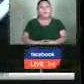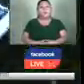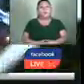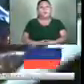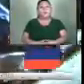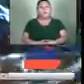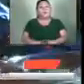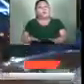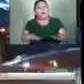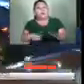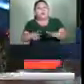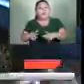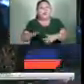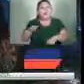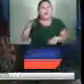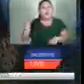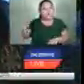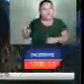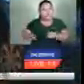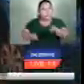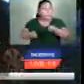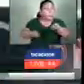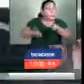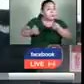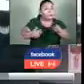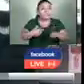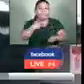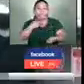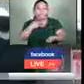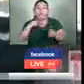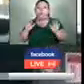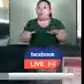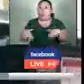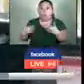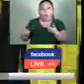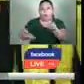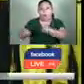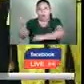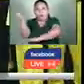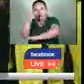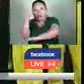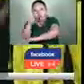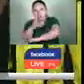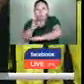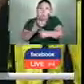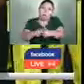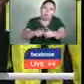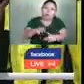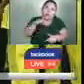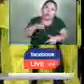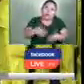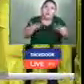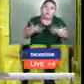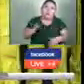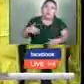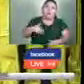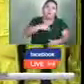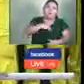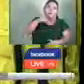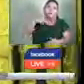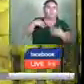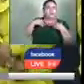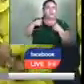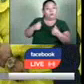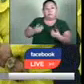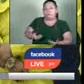Pero en muchas ocasiones llegar al lugar se vuelve complicado debido a la falta de ambulancias, por lo que recibieron un donativo de 115 mil